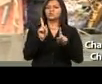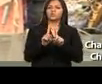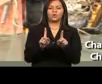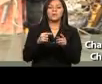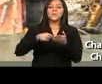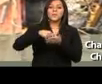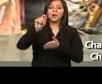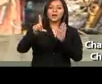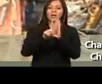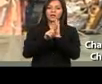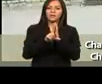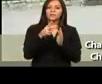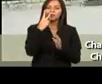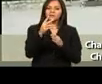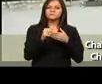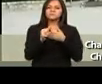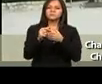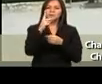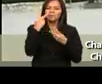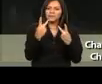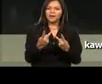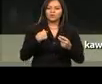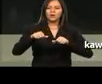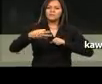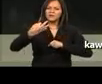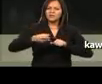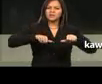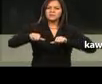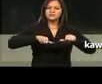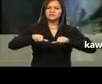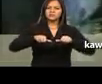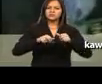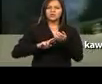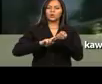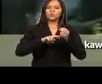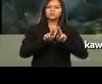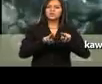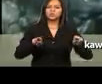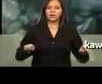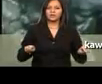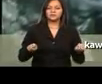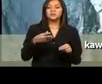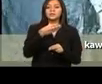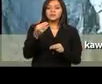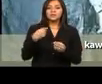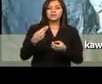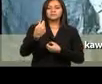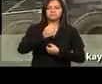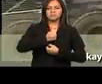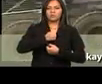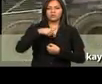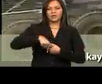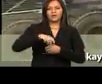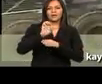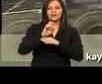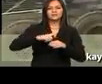leyes aprobadas fue la Ley de Minería, que prevé la correcta administración de los recursos naturales no renovables y que pertenecen al patrimonio del